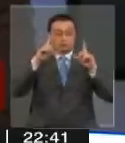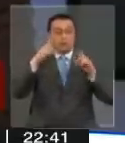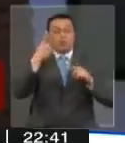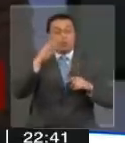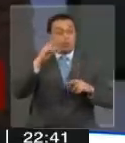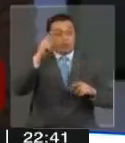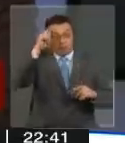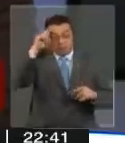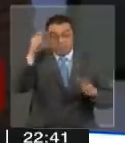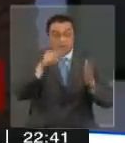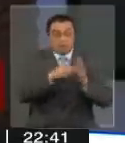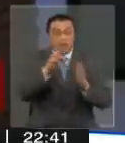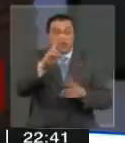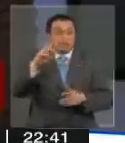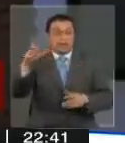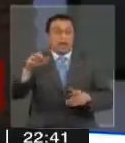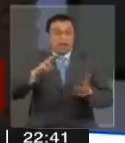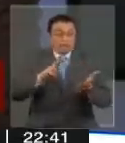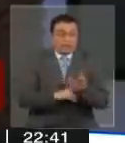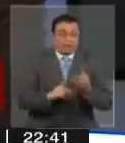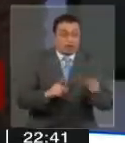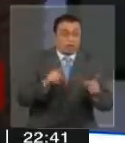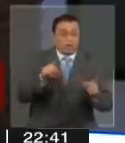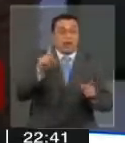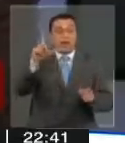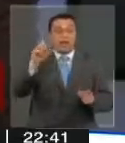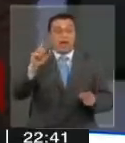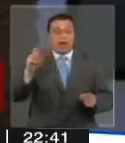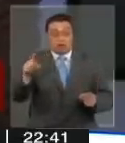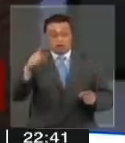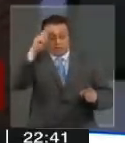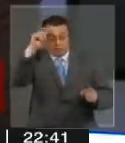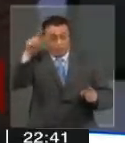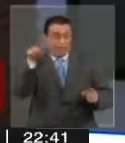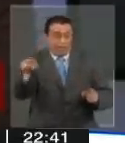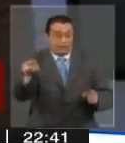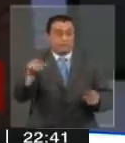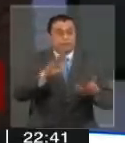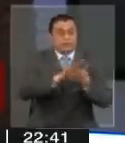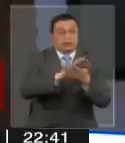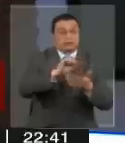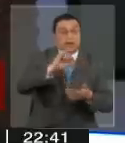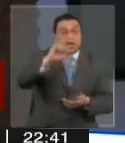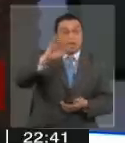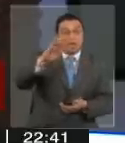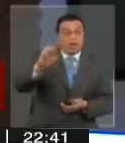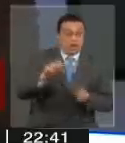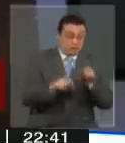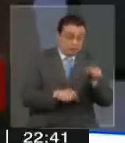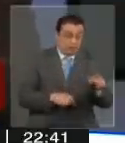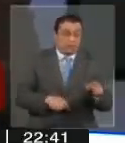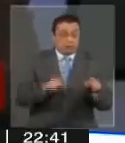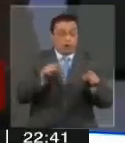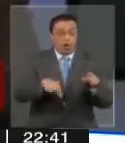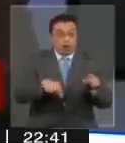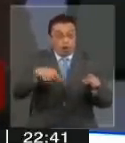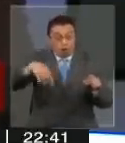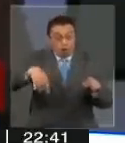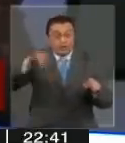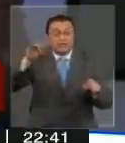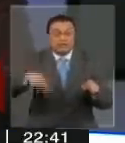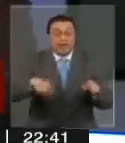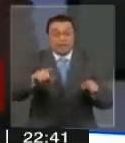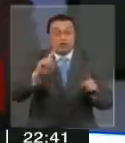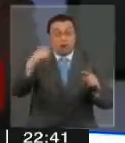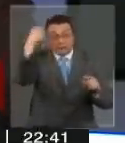completamente inventada, que no era real, nunca fue cierta. La inventó Ricardo Lagos. Se llama Juan Emilio Cheire. Hoy sabemos que no solo